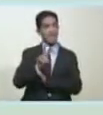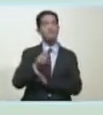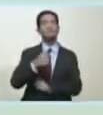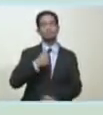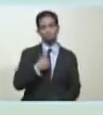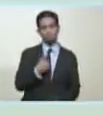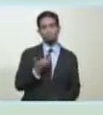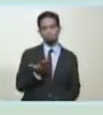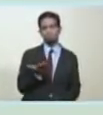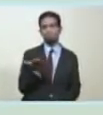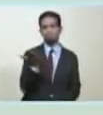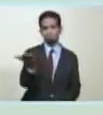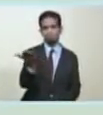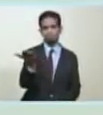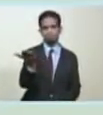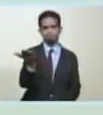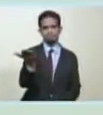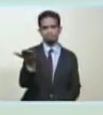mano.